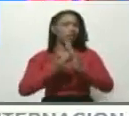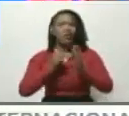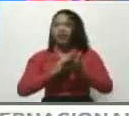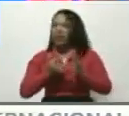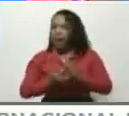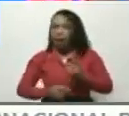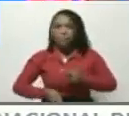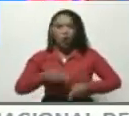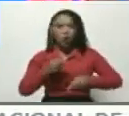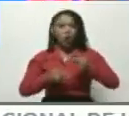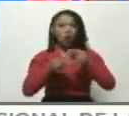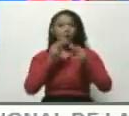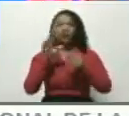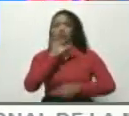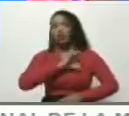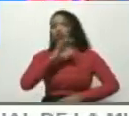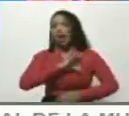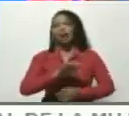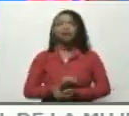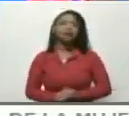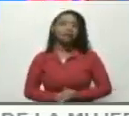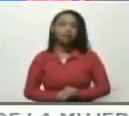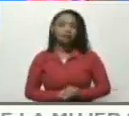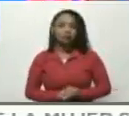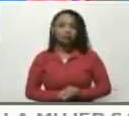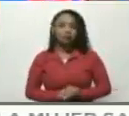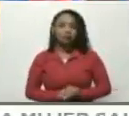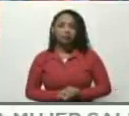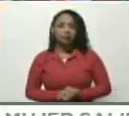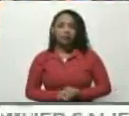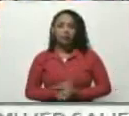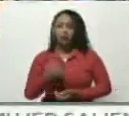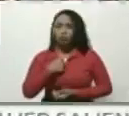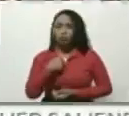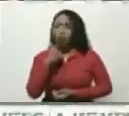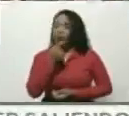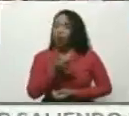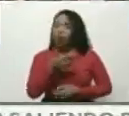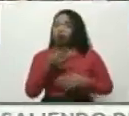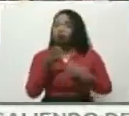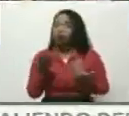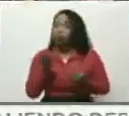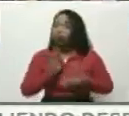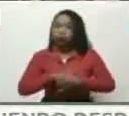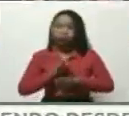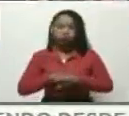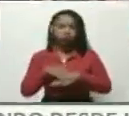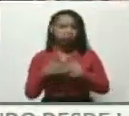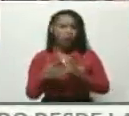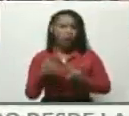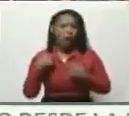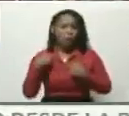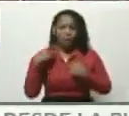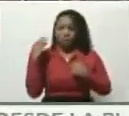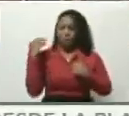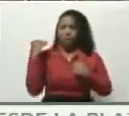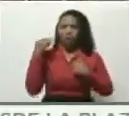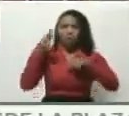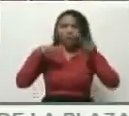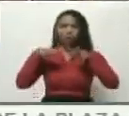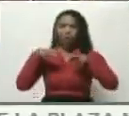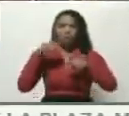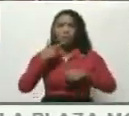la construcción del socialismo. Y yo lo digo porque cuando me hablaron de la ponencia, me